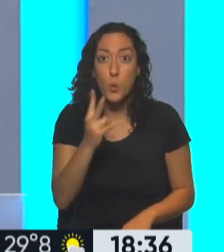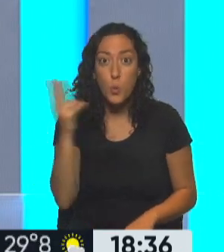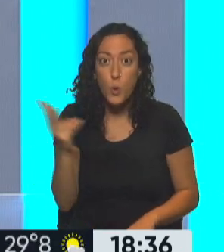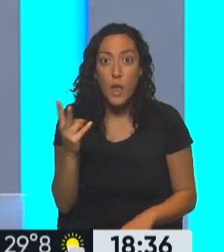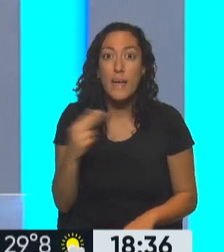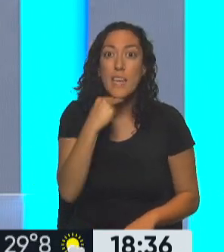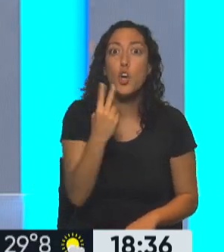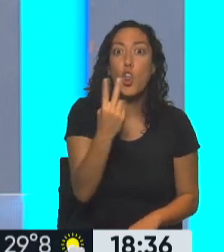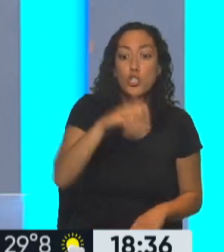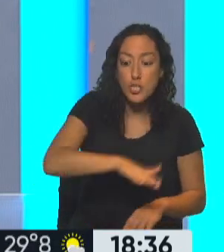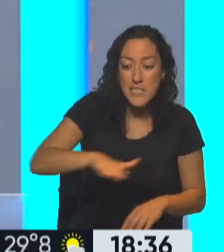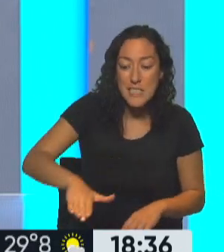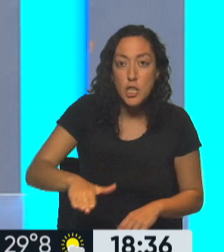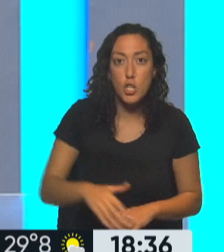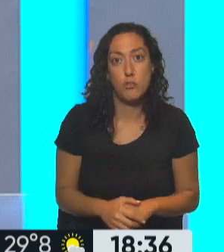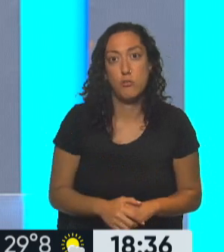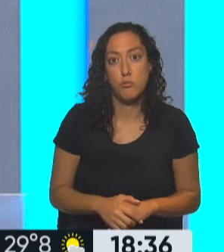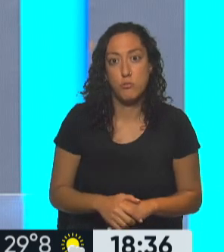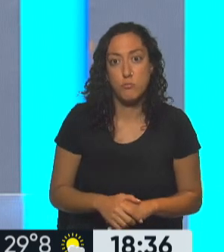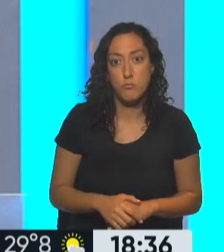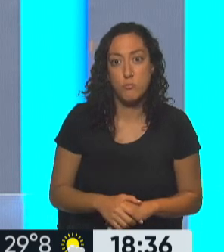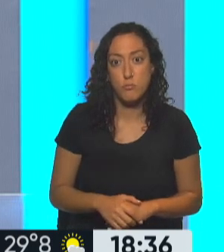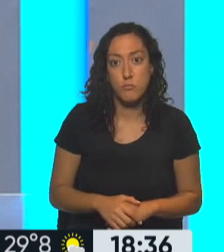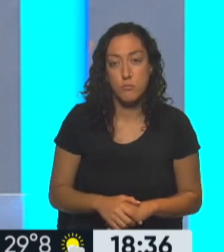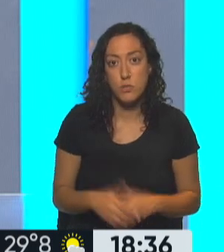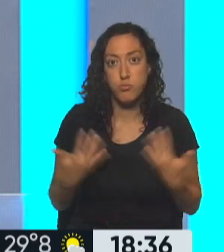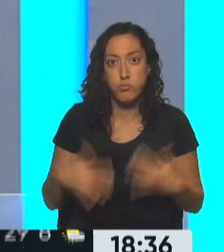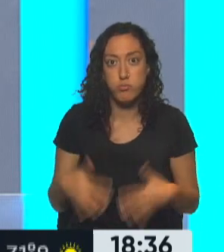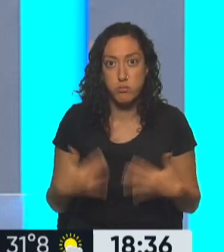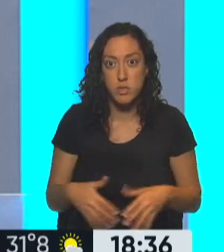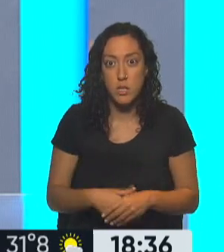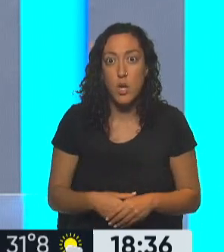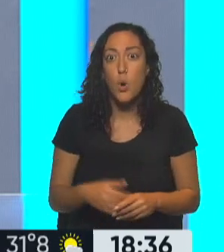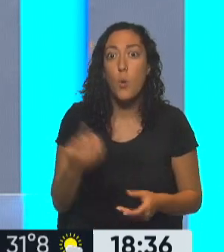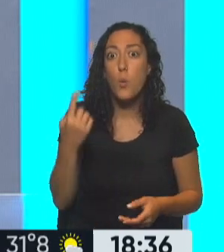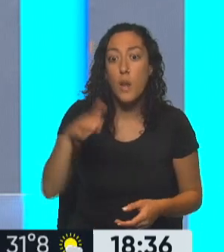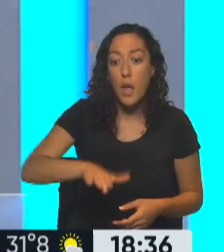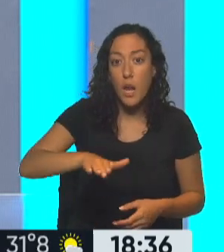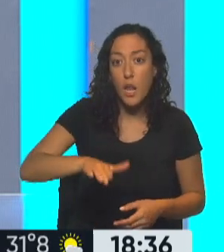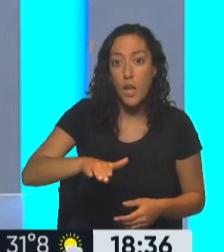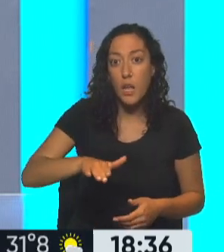chiquititos. Muy chiquititos. Uno de ellos con un problema